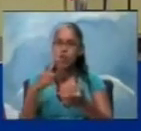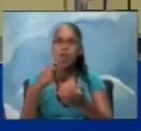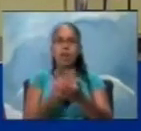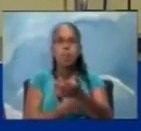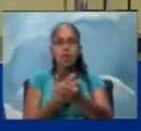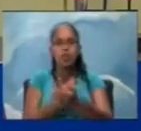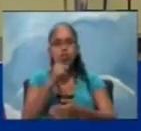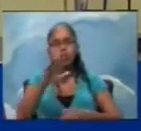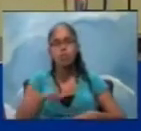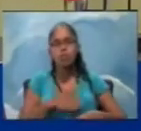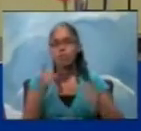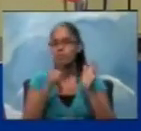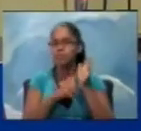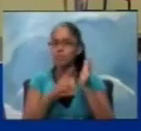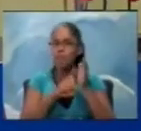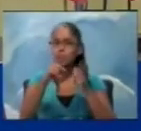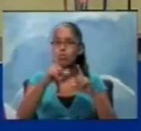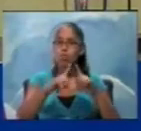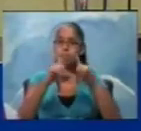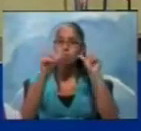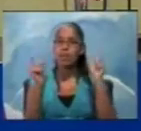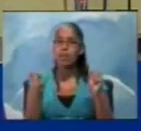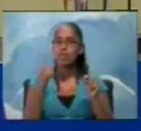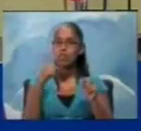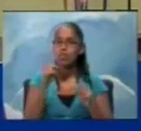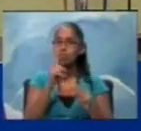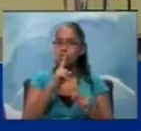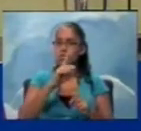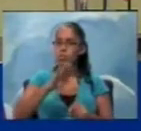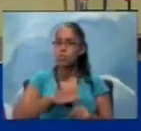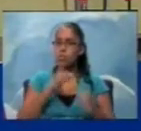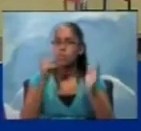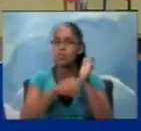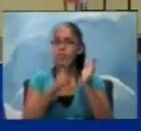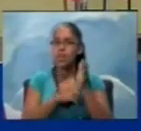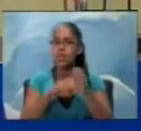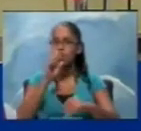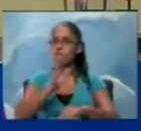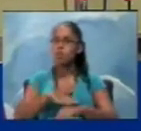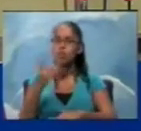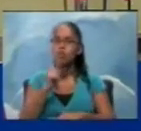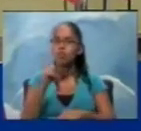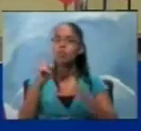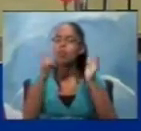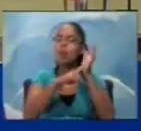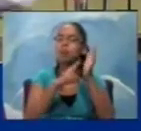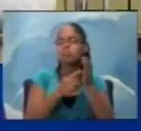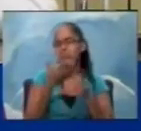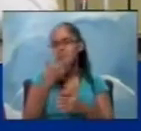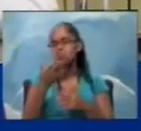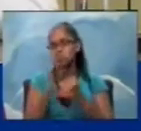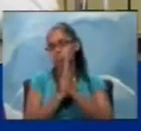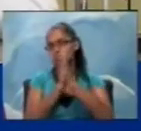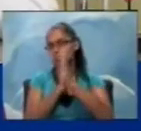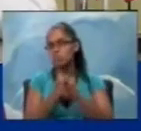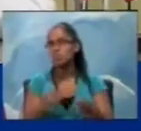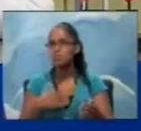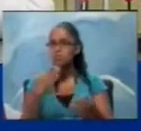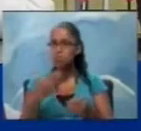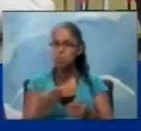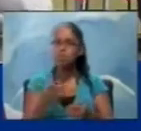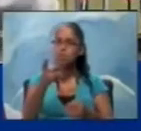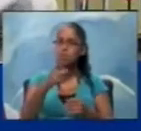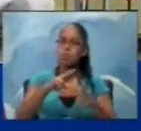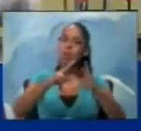puede fiar unas empanadas. Le dijo, no, señor, las empanadas no se fían. ¿Y por qué no me las fía, hermano? Ah, porque está escrito en la